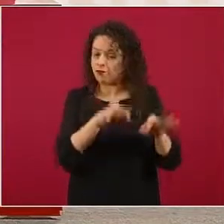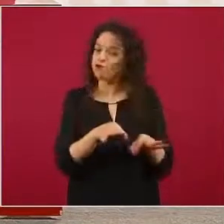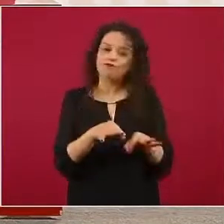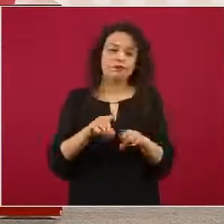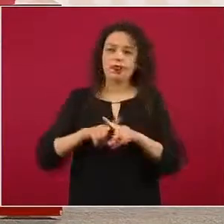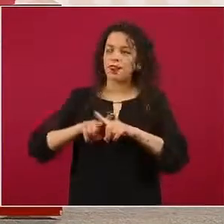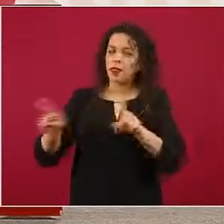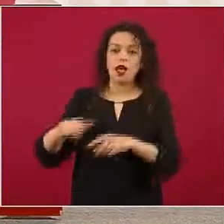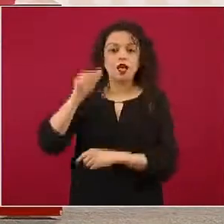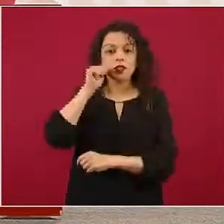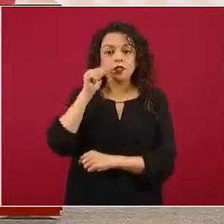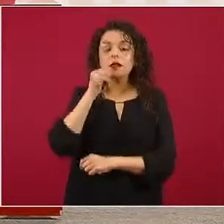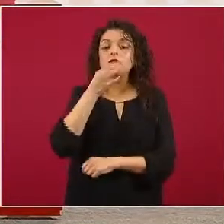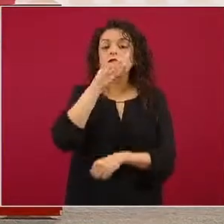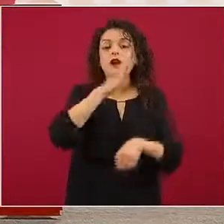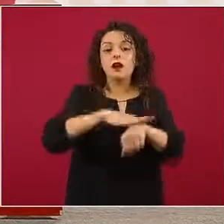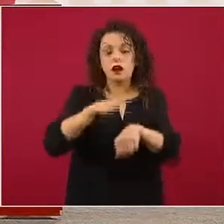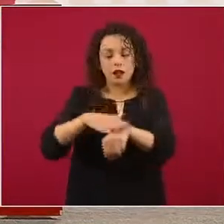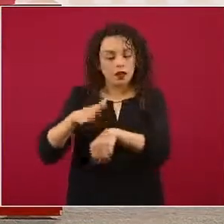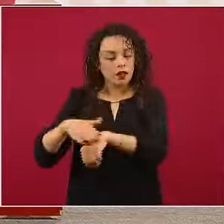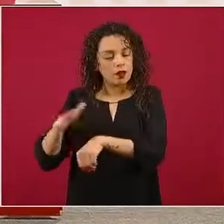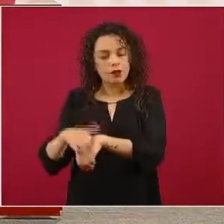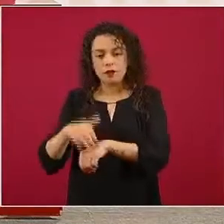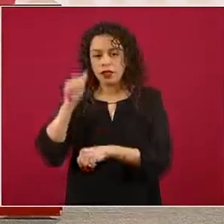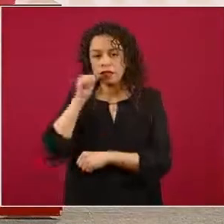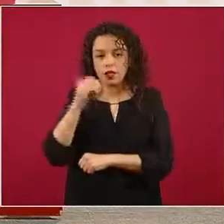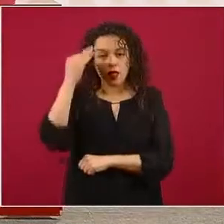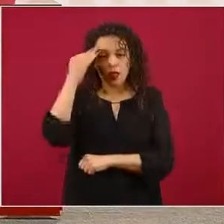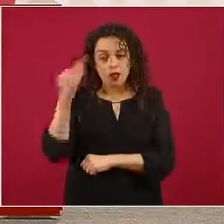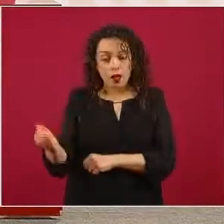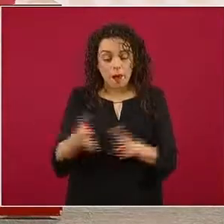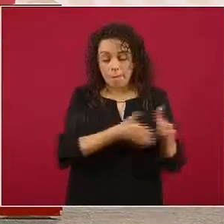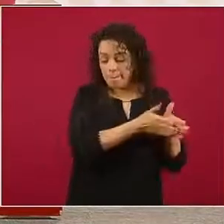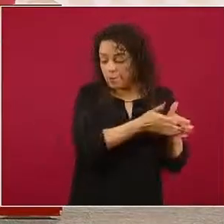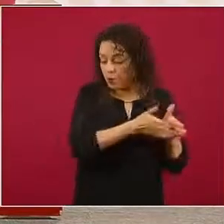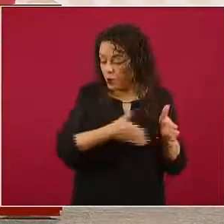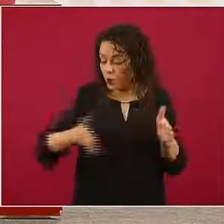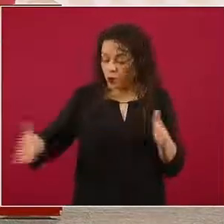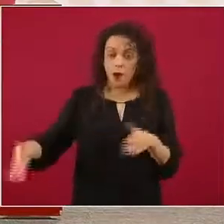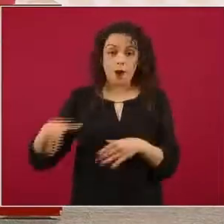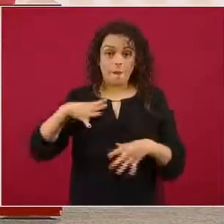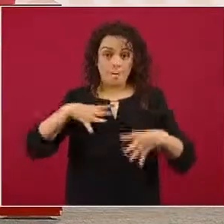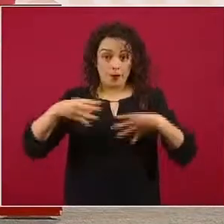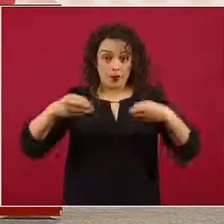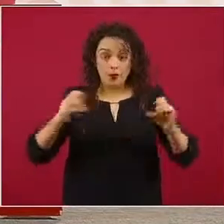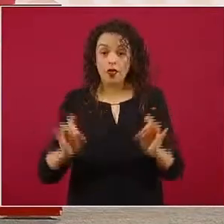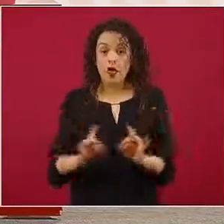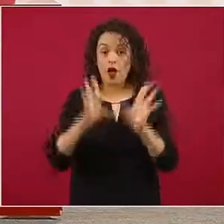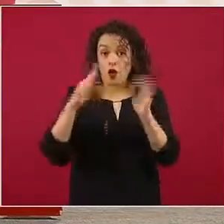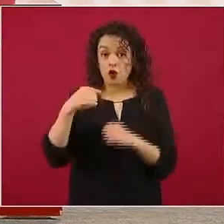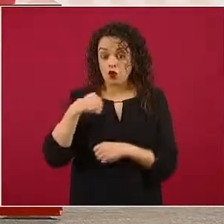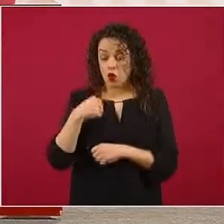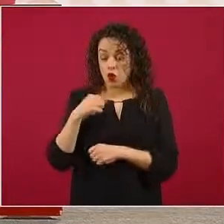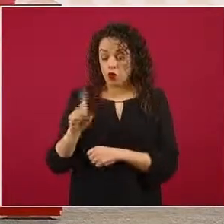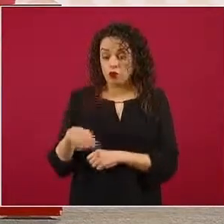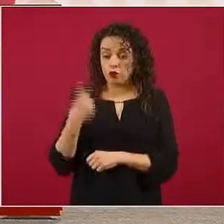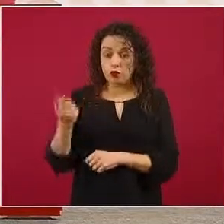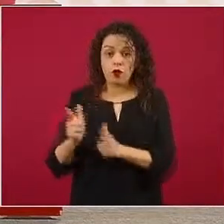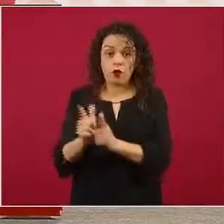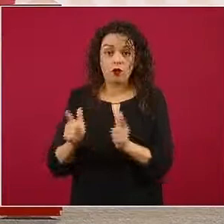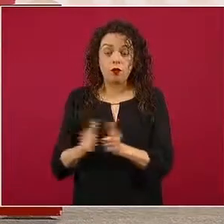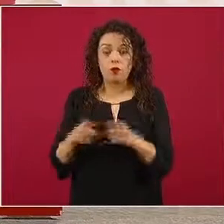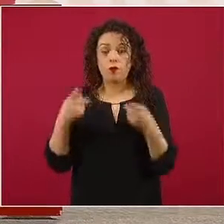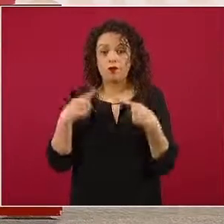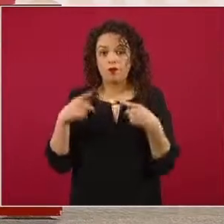llamado siempre ha sido, durante toda la pandemia, que si yo pertenezco a un grupo de riesgo e inicio con signos y